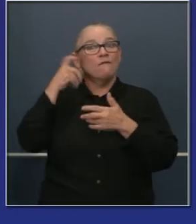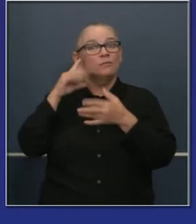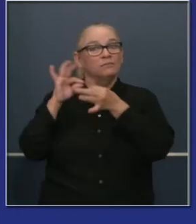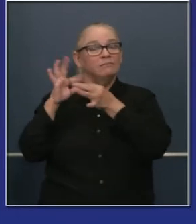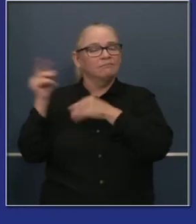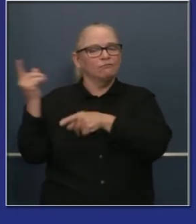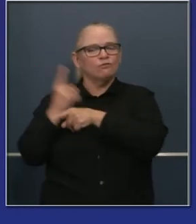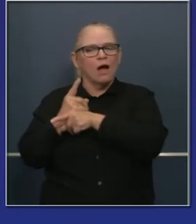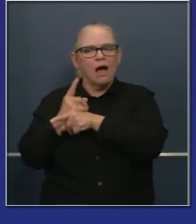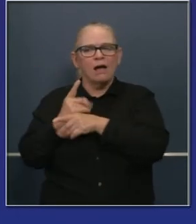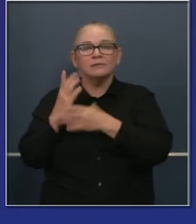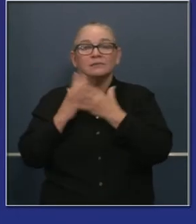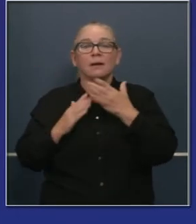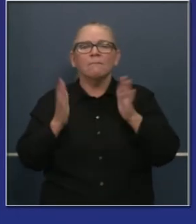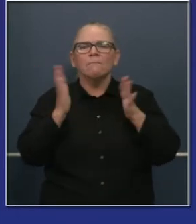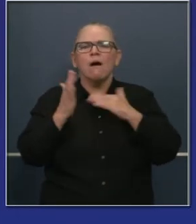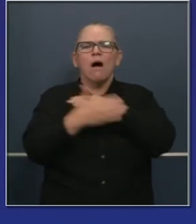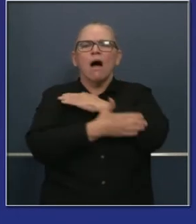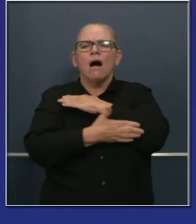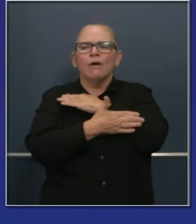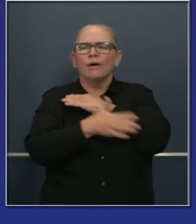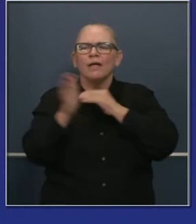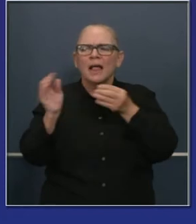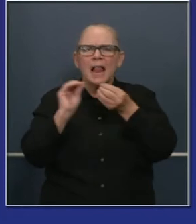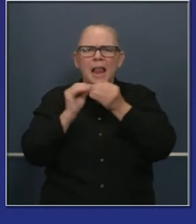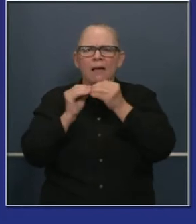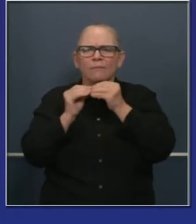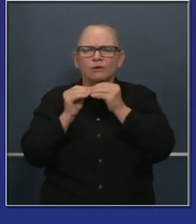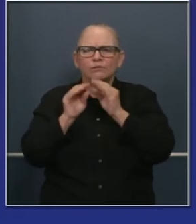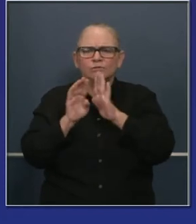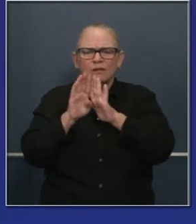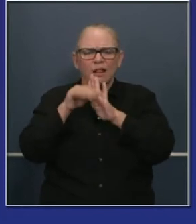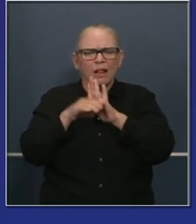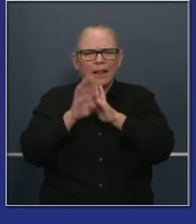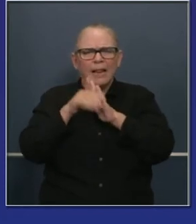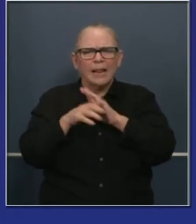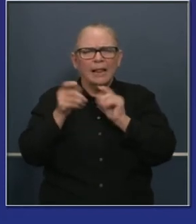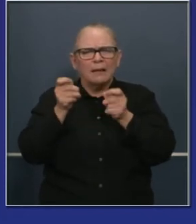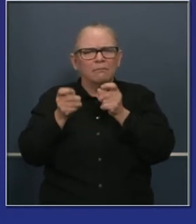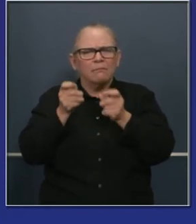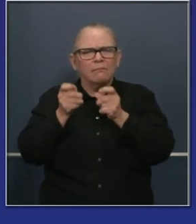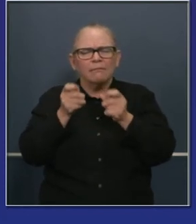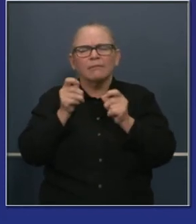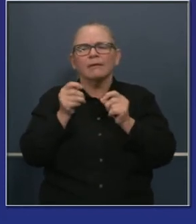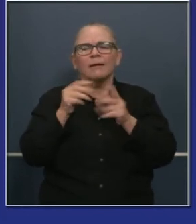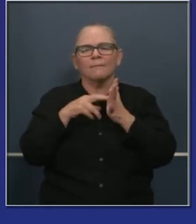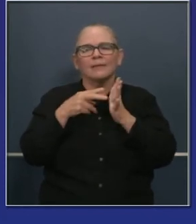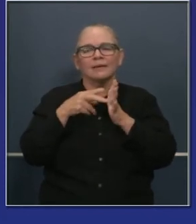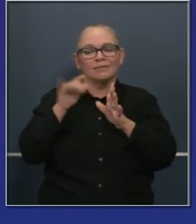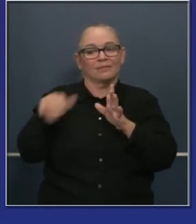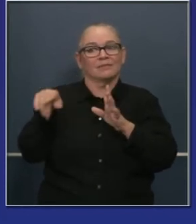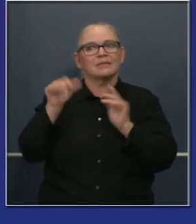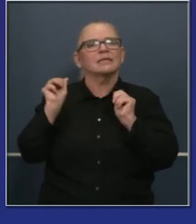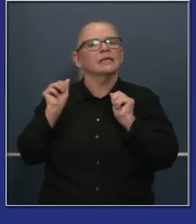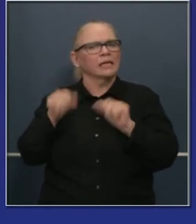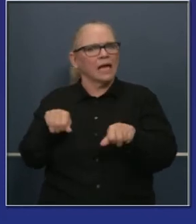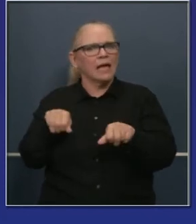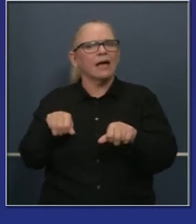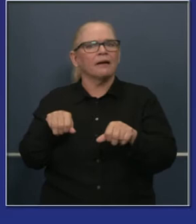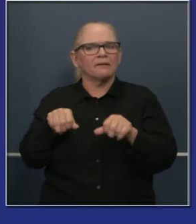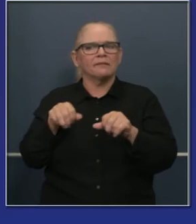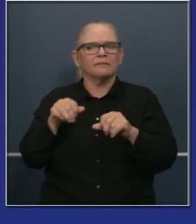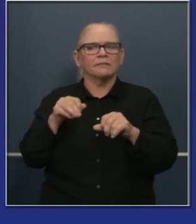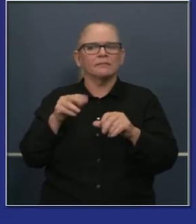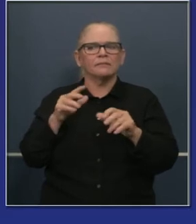condados hay condados pequeños donde su data cambia hay pequeños cambios en la data que lleva a